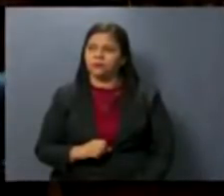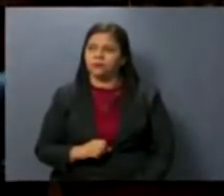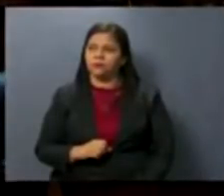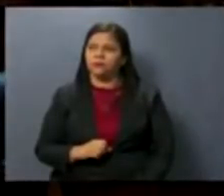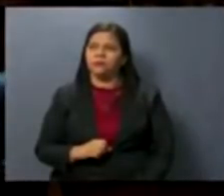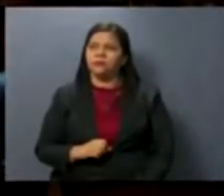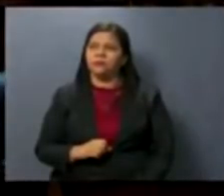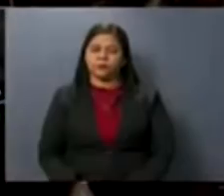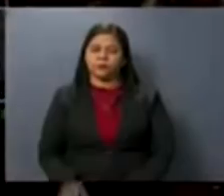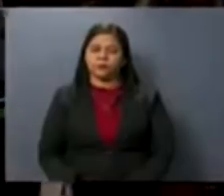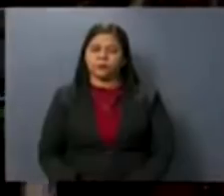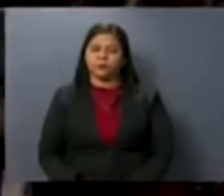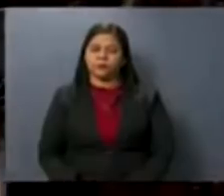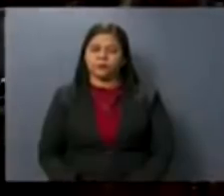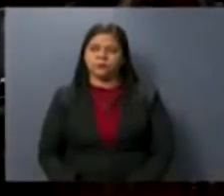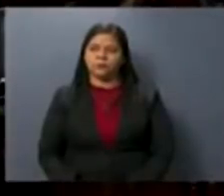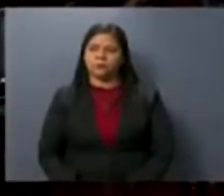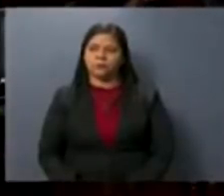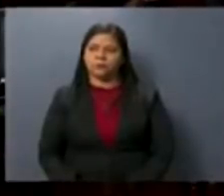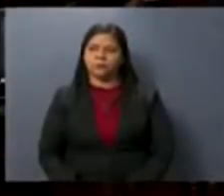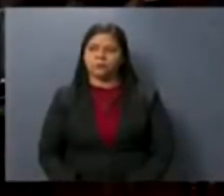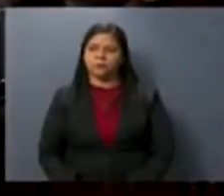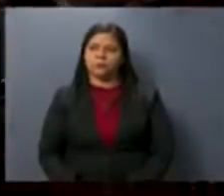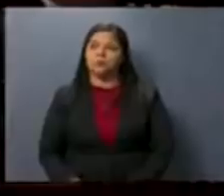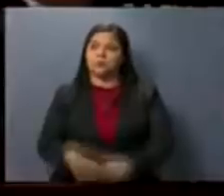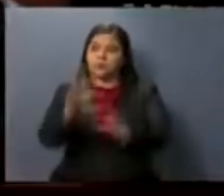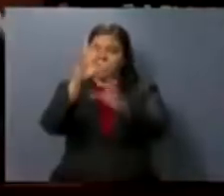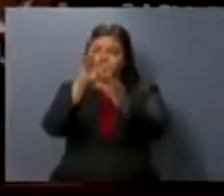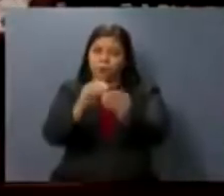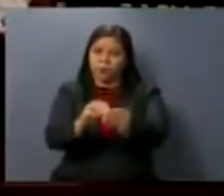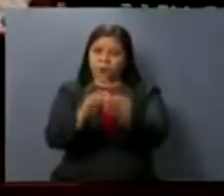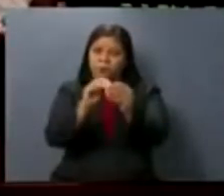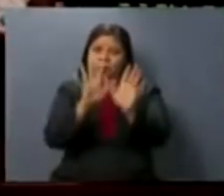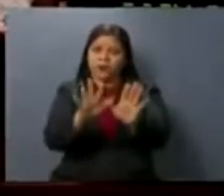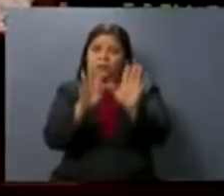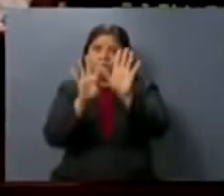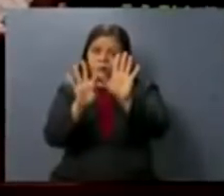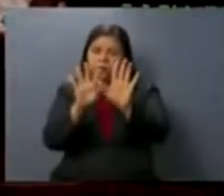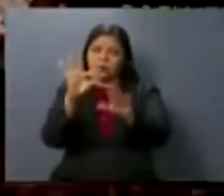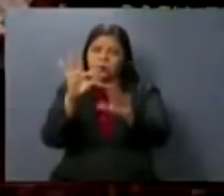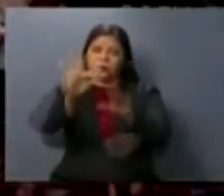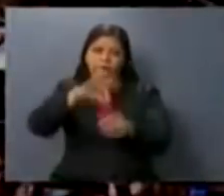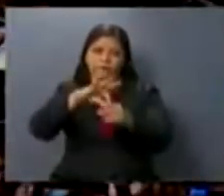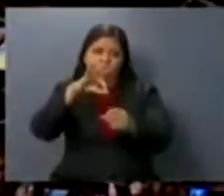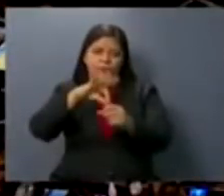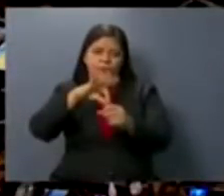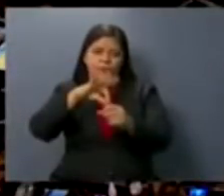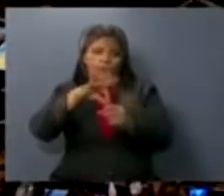¿19 diputados en contra?